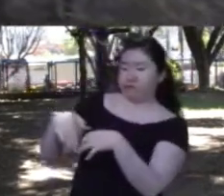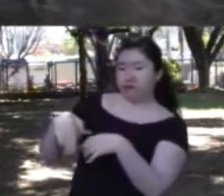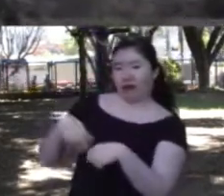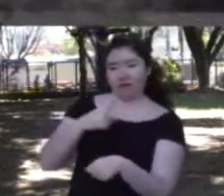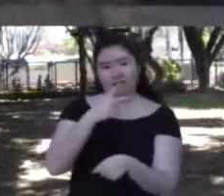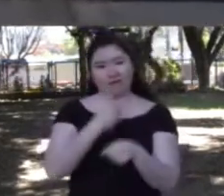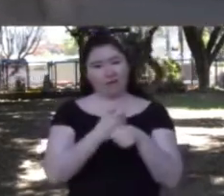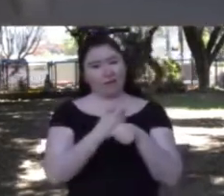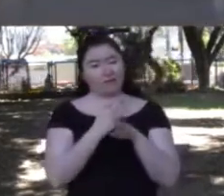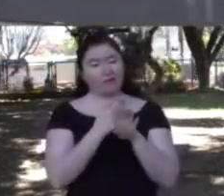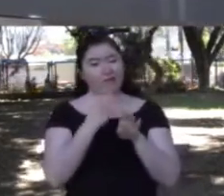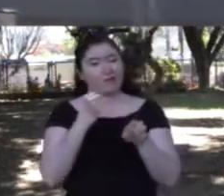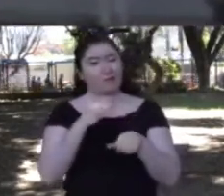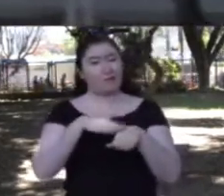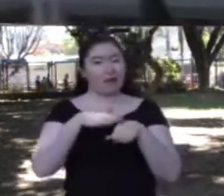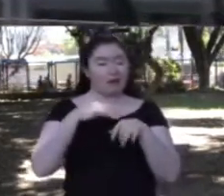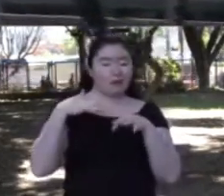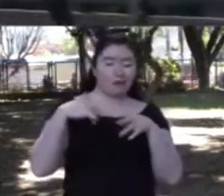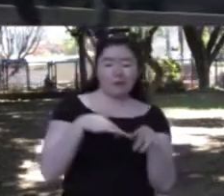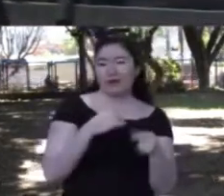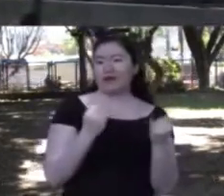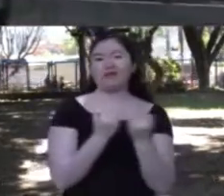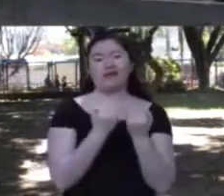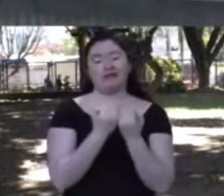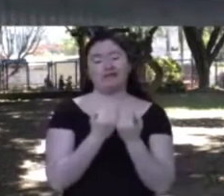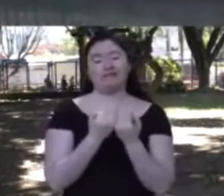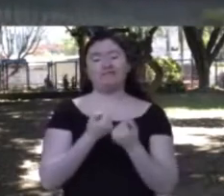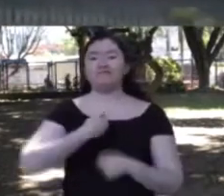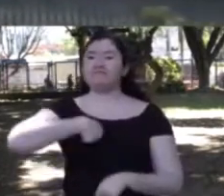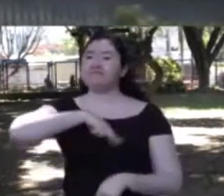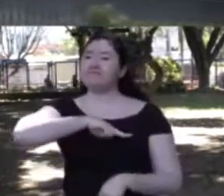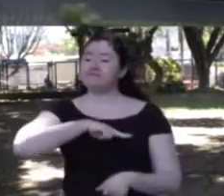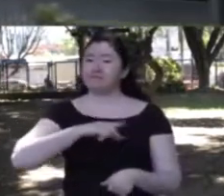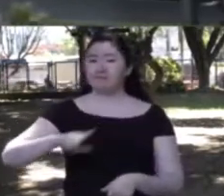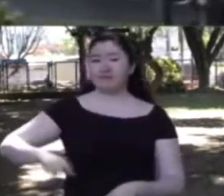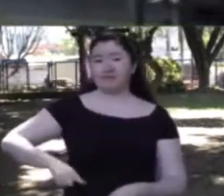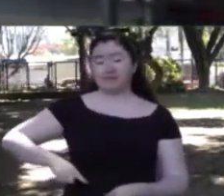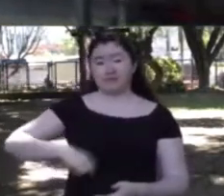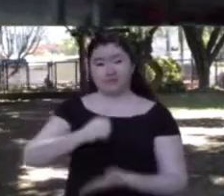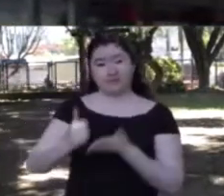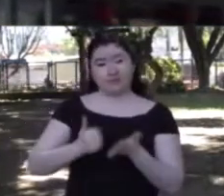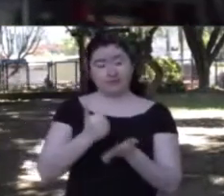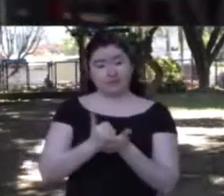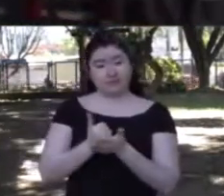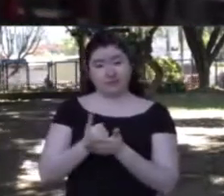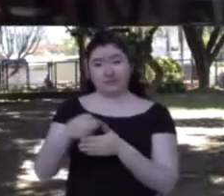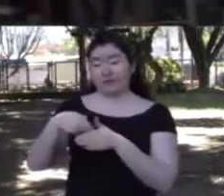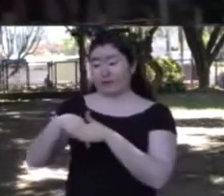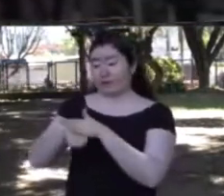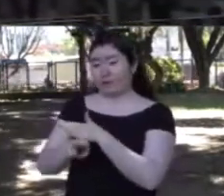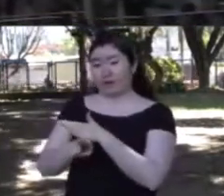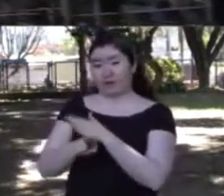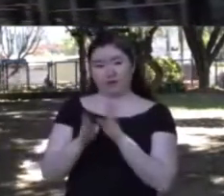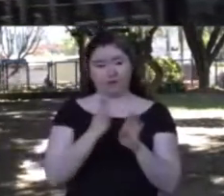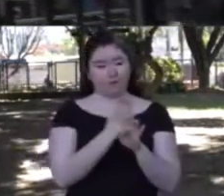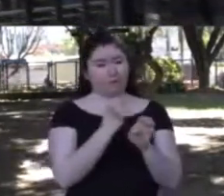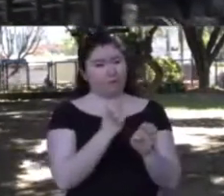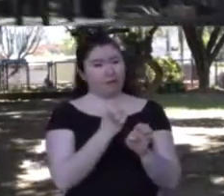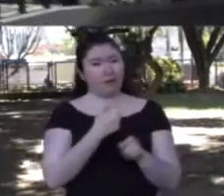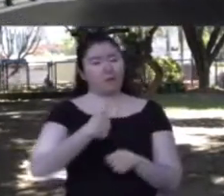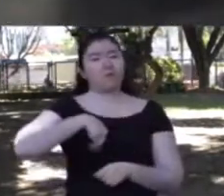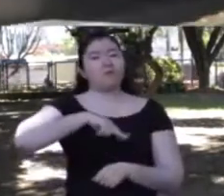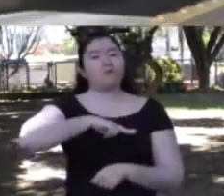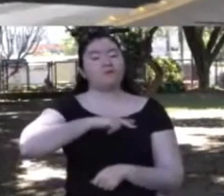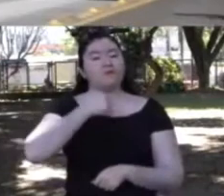decisión en el gobierno de la ciudad, tanto en el metro como en el Metrobús, de fortalecer